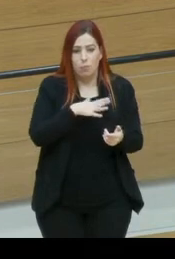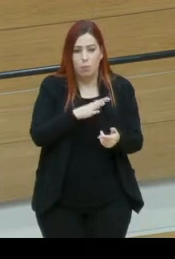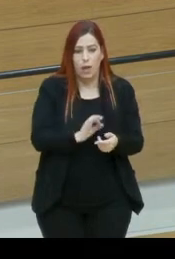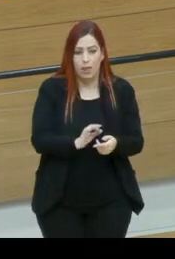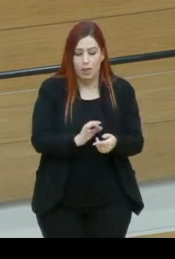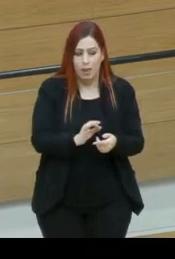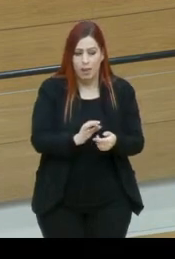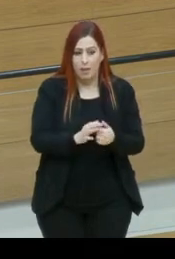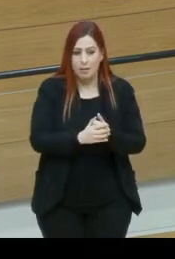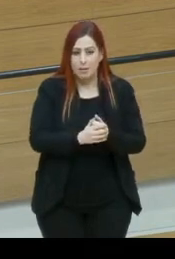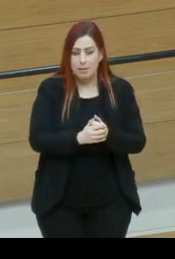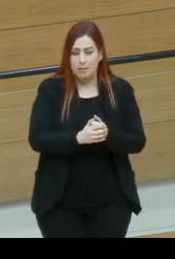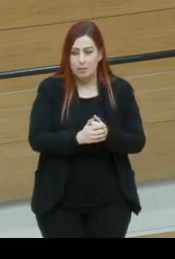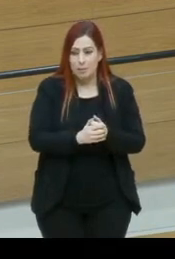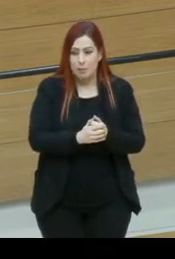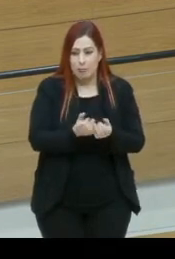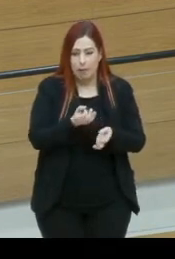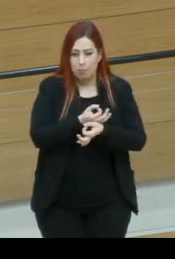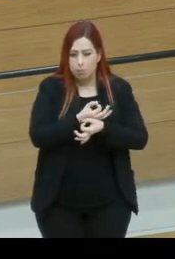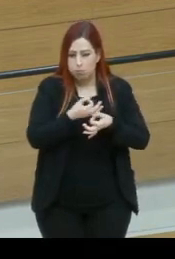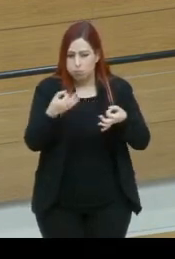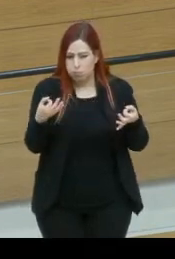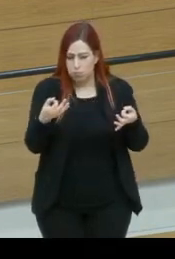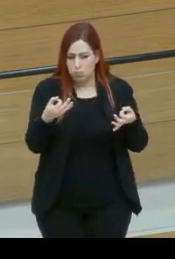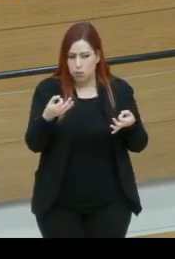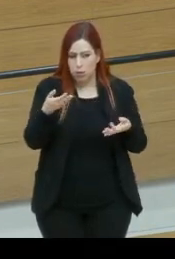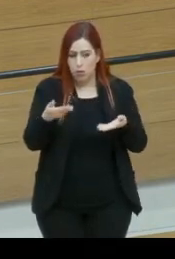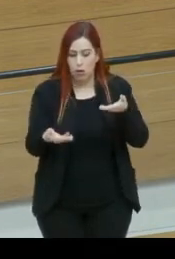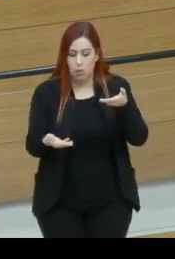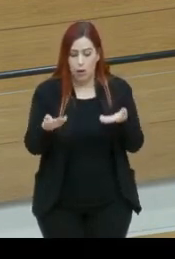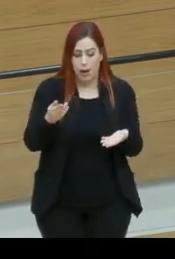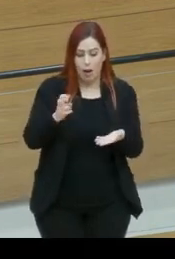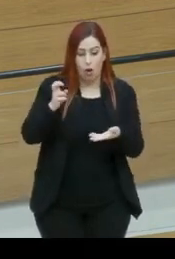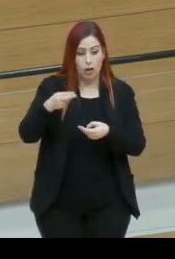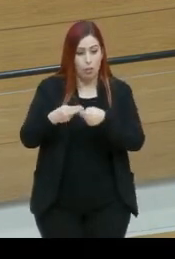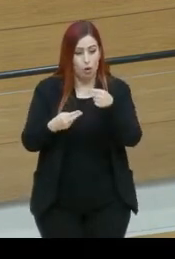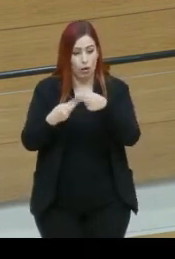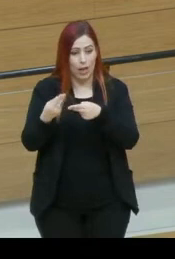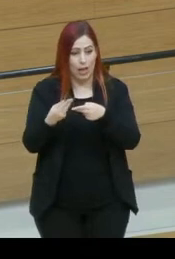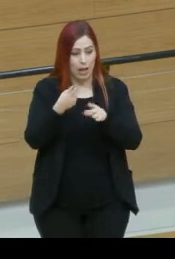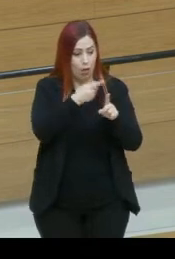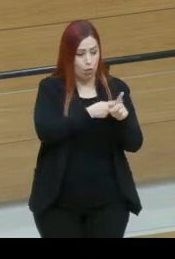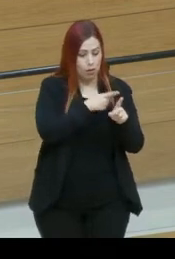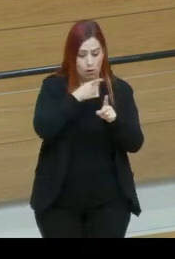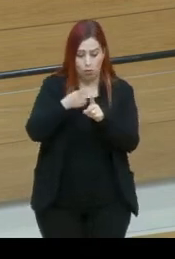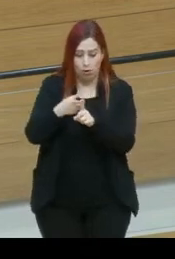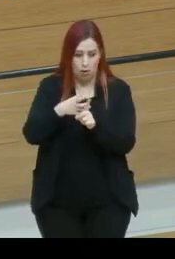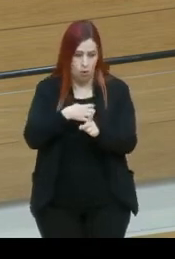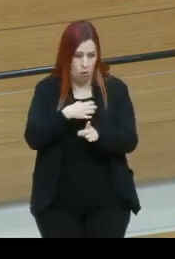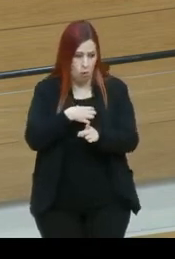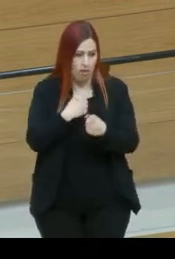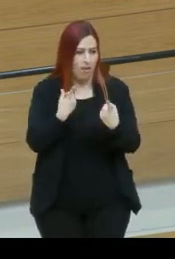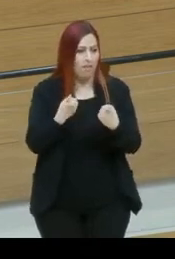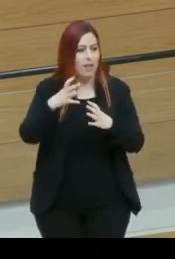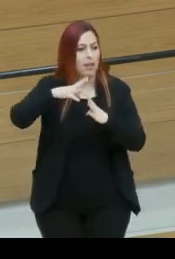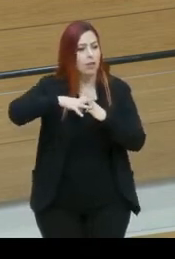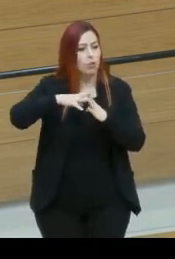es efectiva frente a otro tipo de proteína. Entonces hay que buscar otro tipo de estructuras